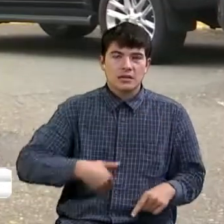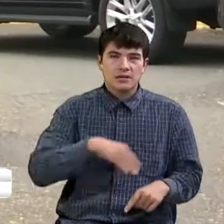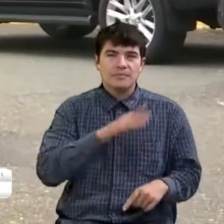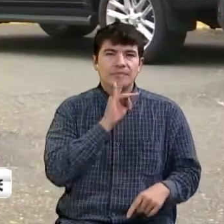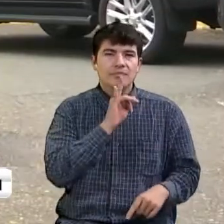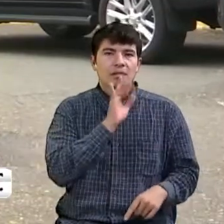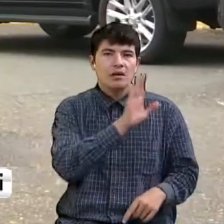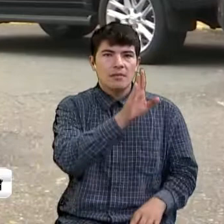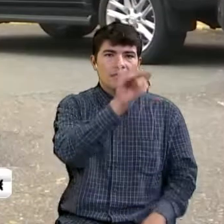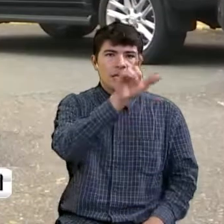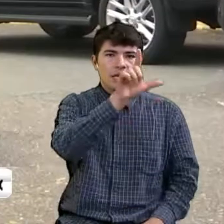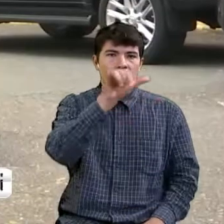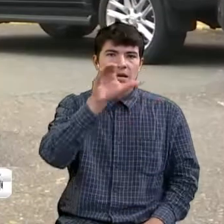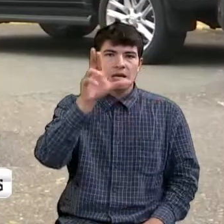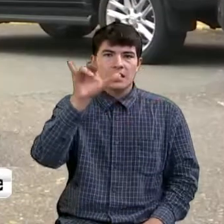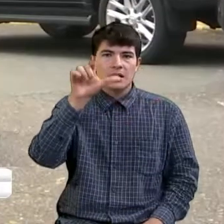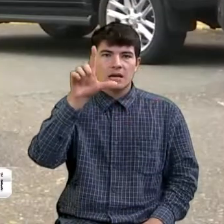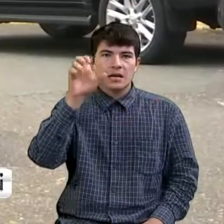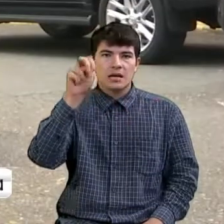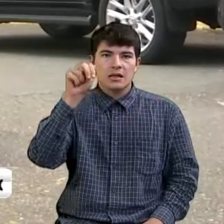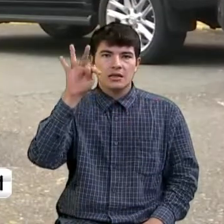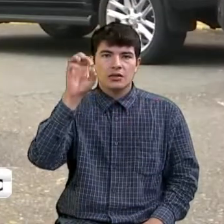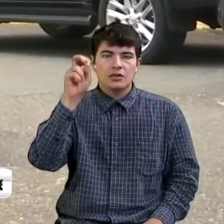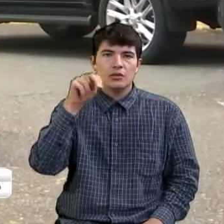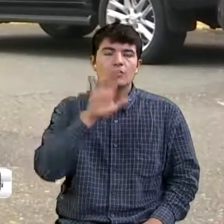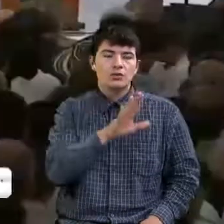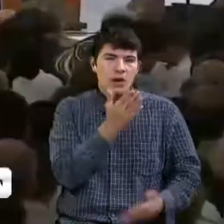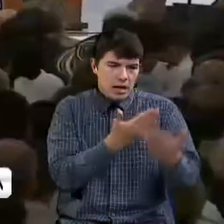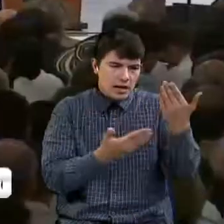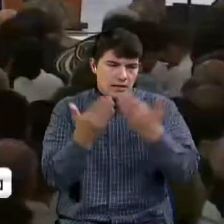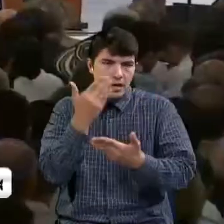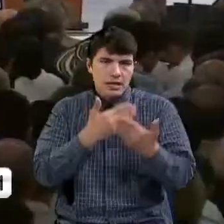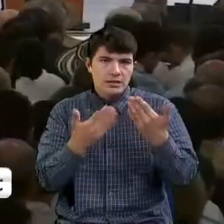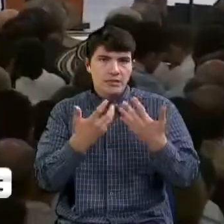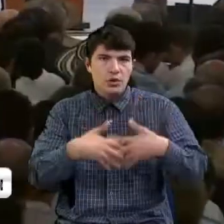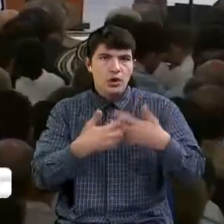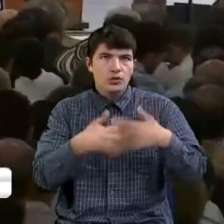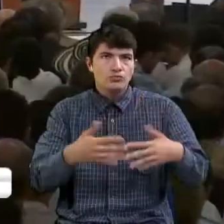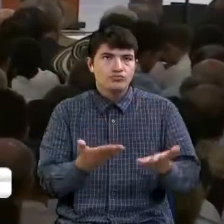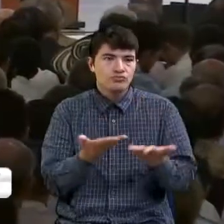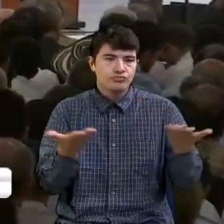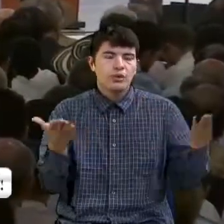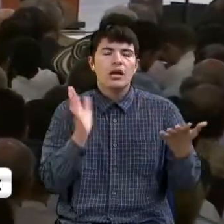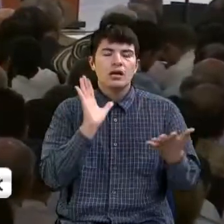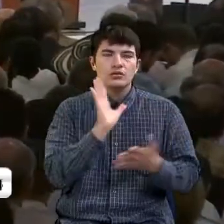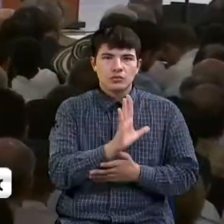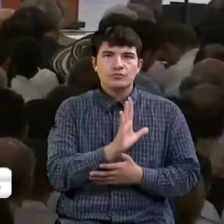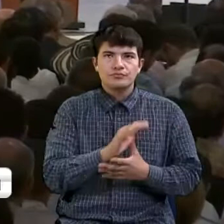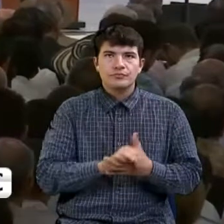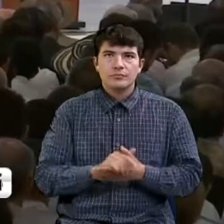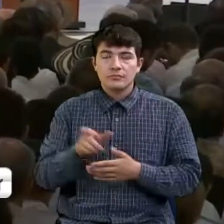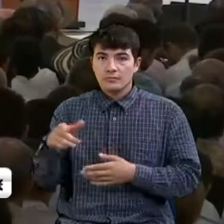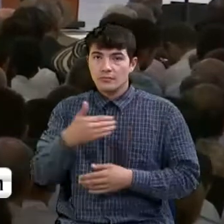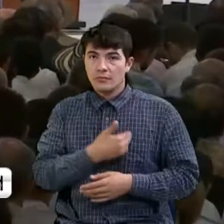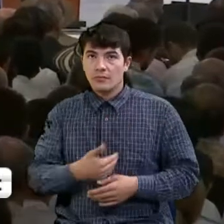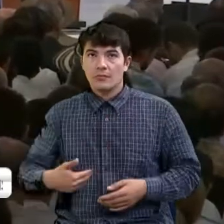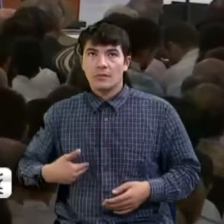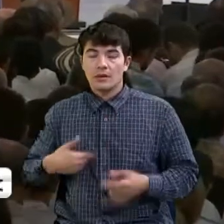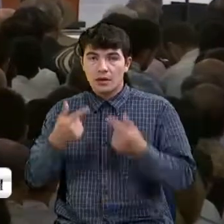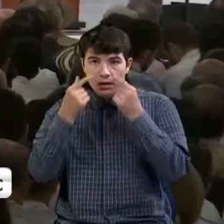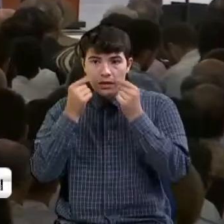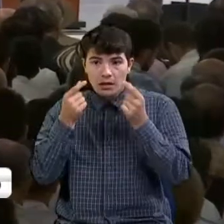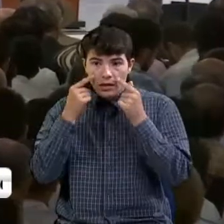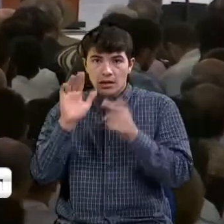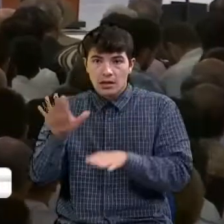clinton quienes analizan la productividad del café en el mundo en cabeza del presidente de la república juan manuel santos calderón como